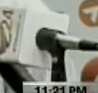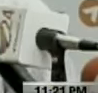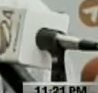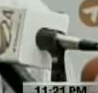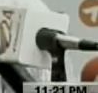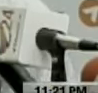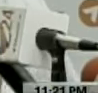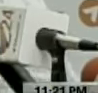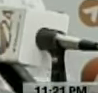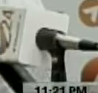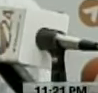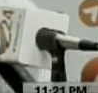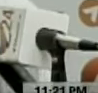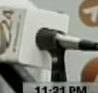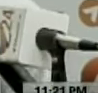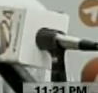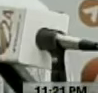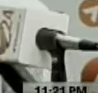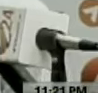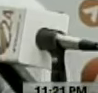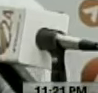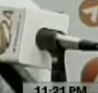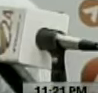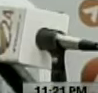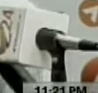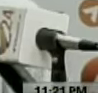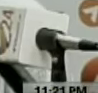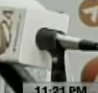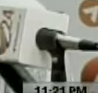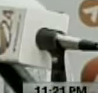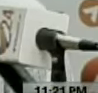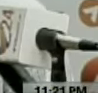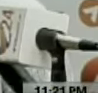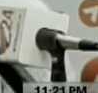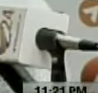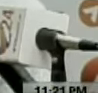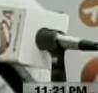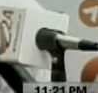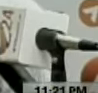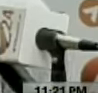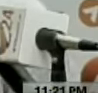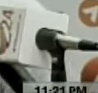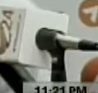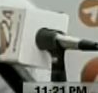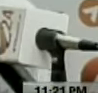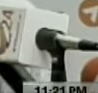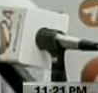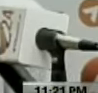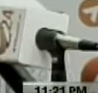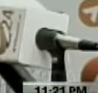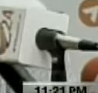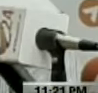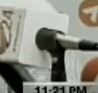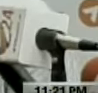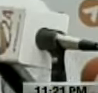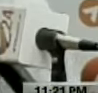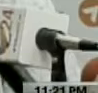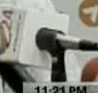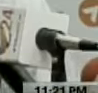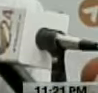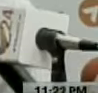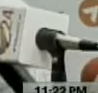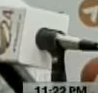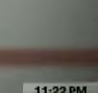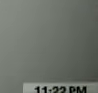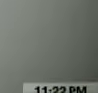Rechazamos, sí, agresiones personales que puedan ocurrir, por supuesto. Rechazamos agresiones particulares que puedan haber y de nuestro partido